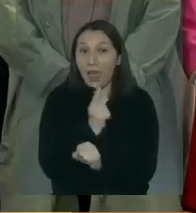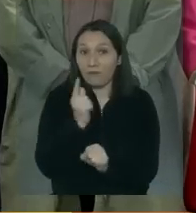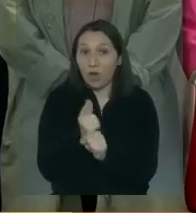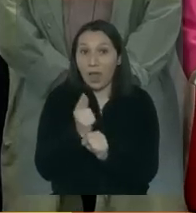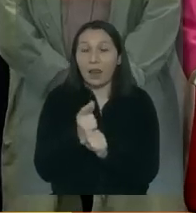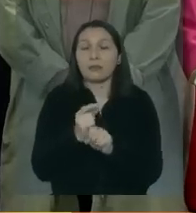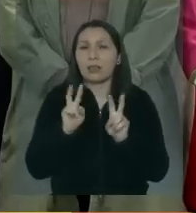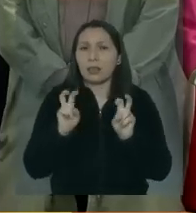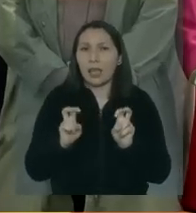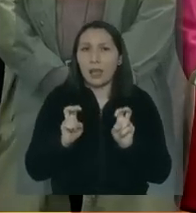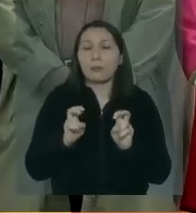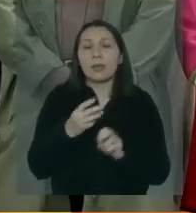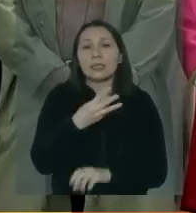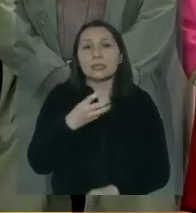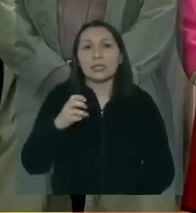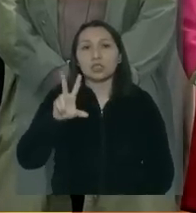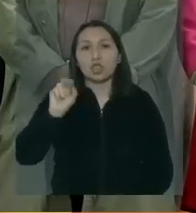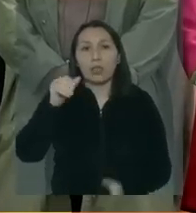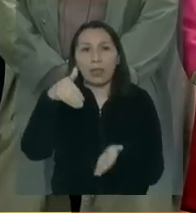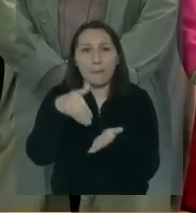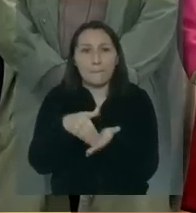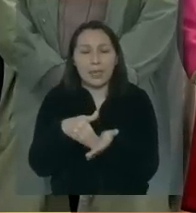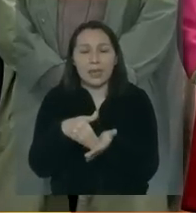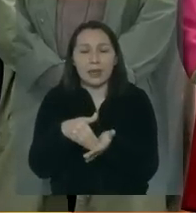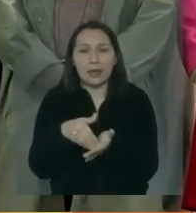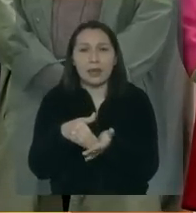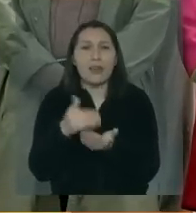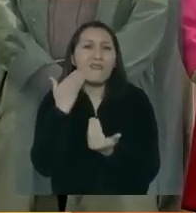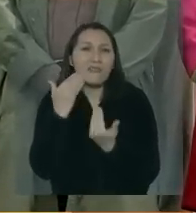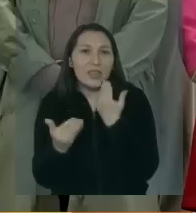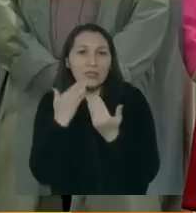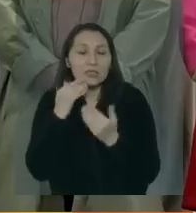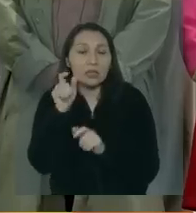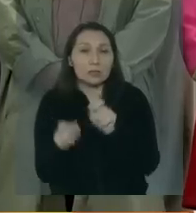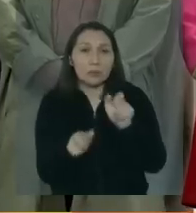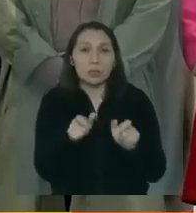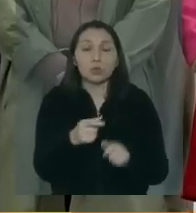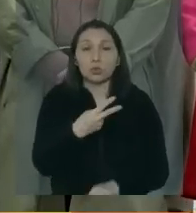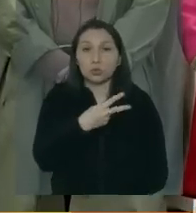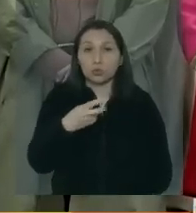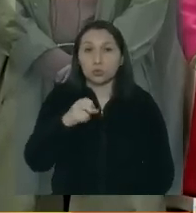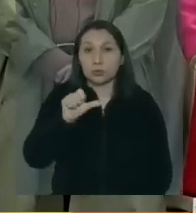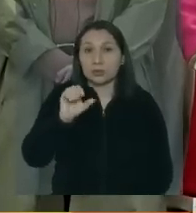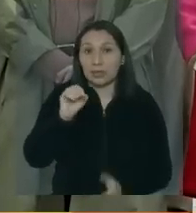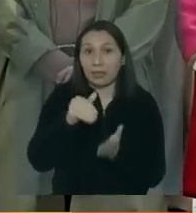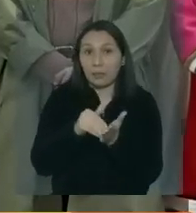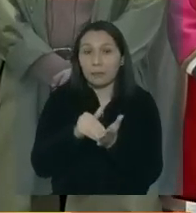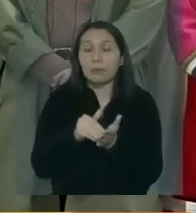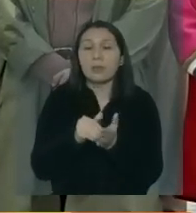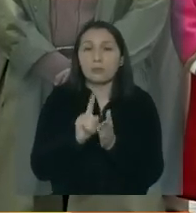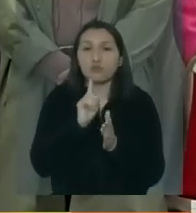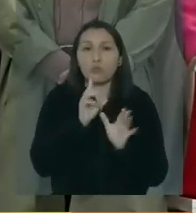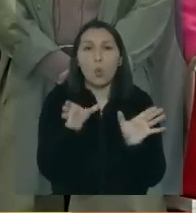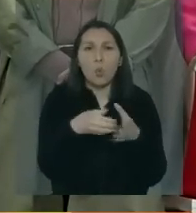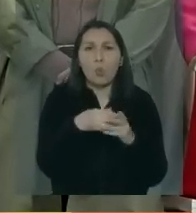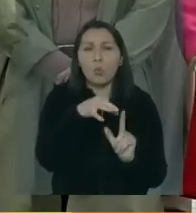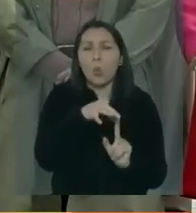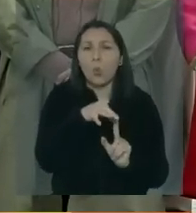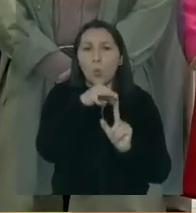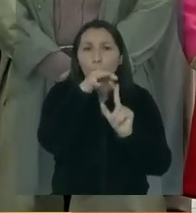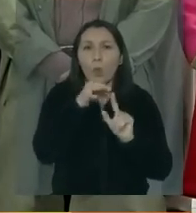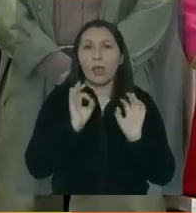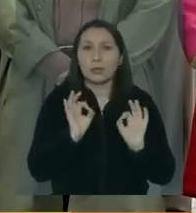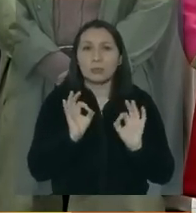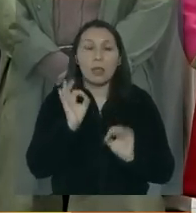Vamos a explicar precisamente esta ayuda. Son 120 mil pesos para 7 millones y medio de personas. IFE laboral hasta diciembre. Extensión por 60 días